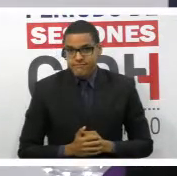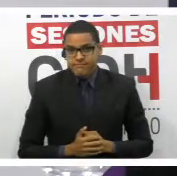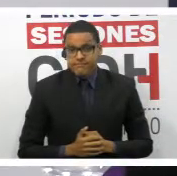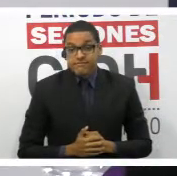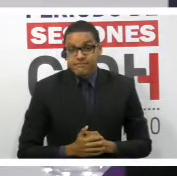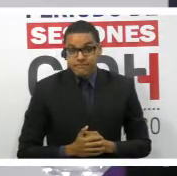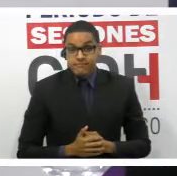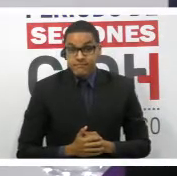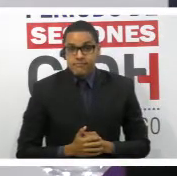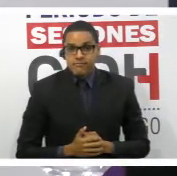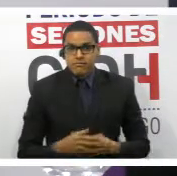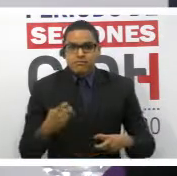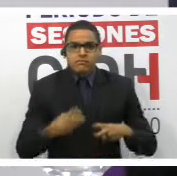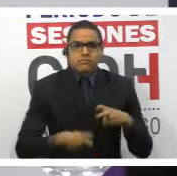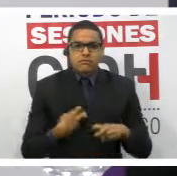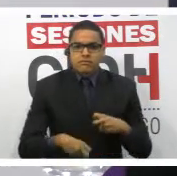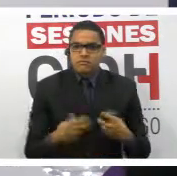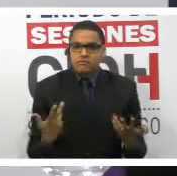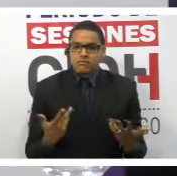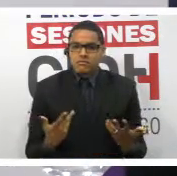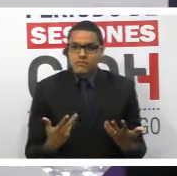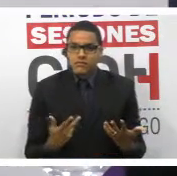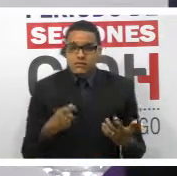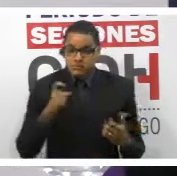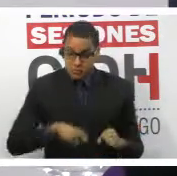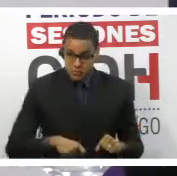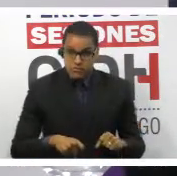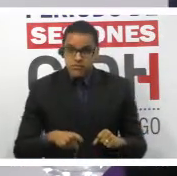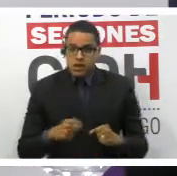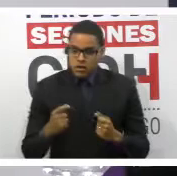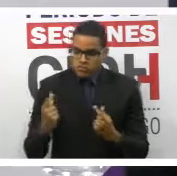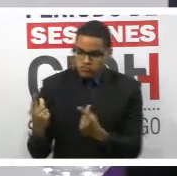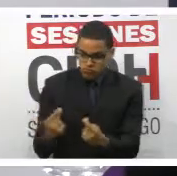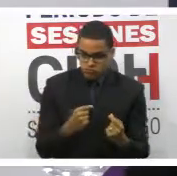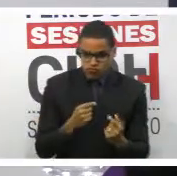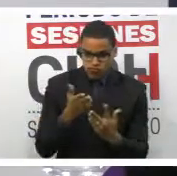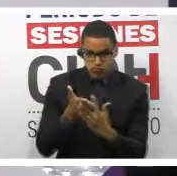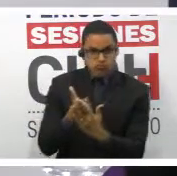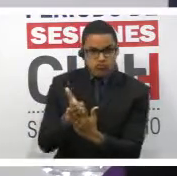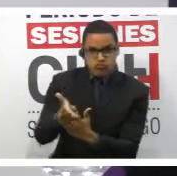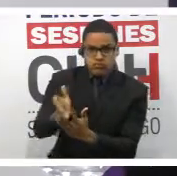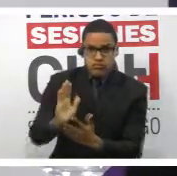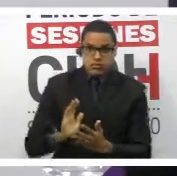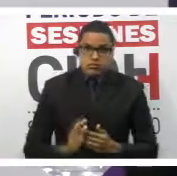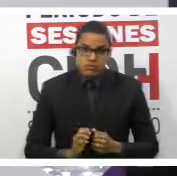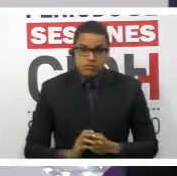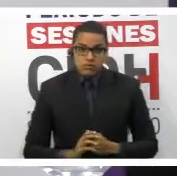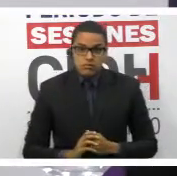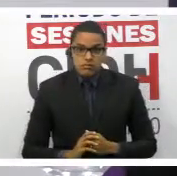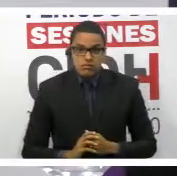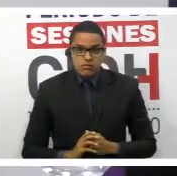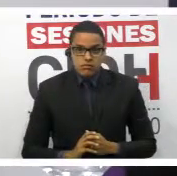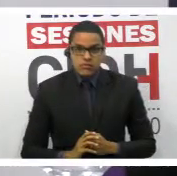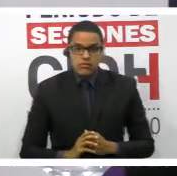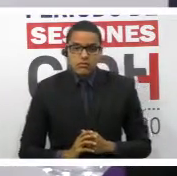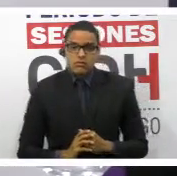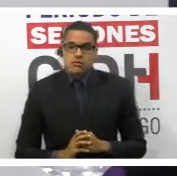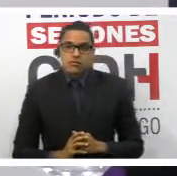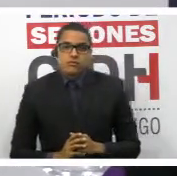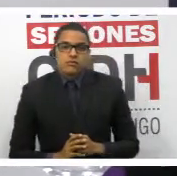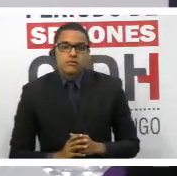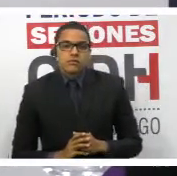legislativa porque la compañera de disabilities rights